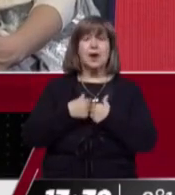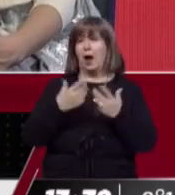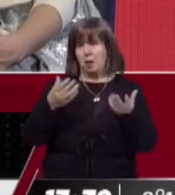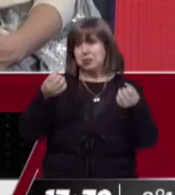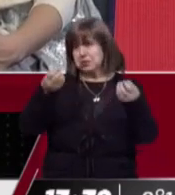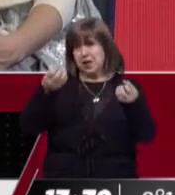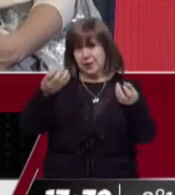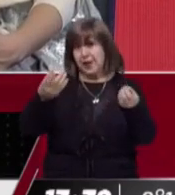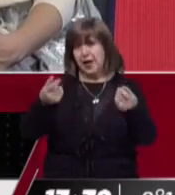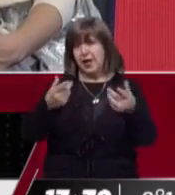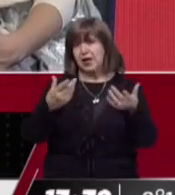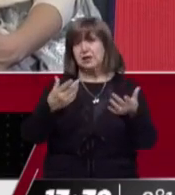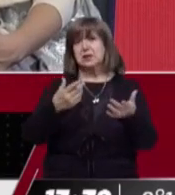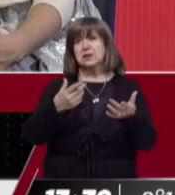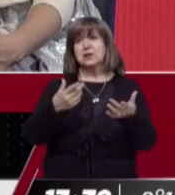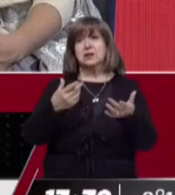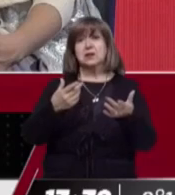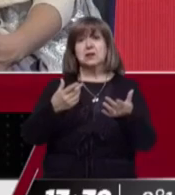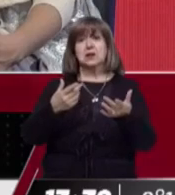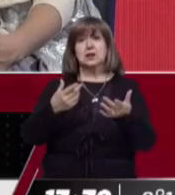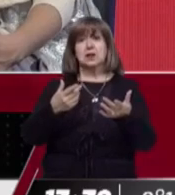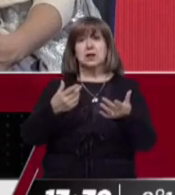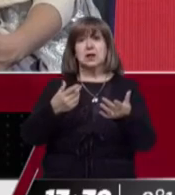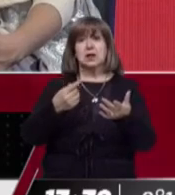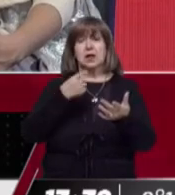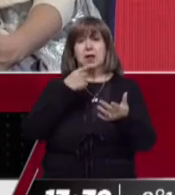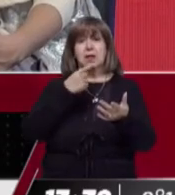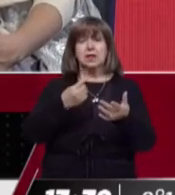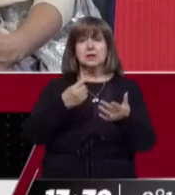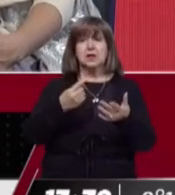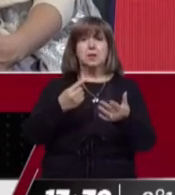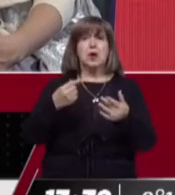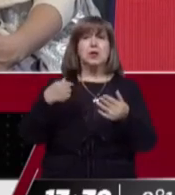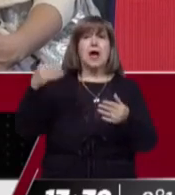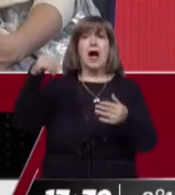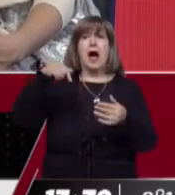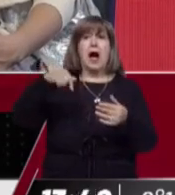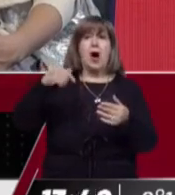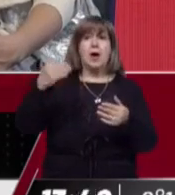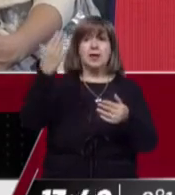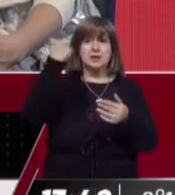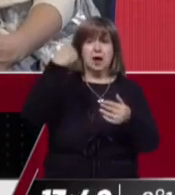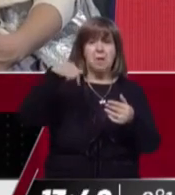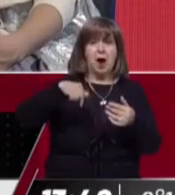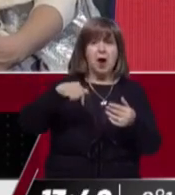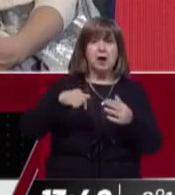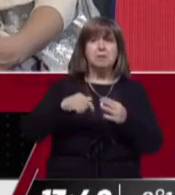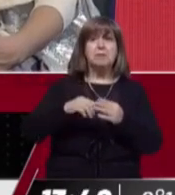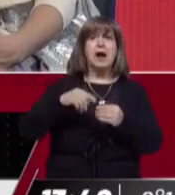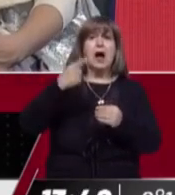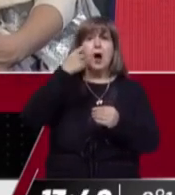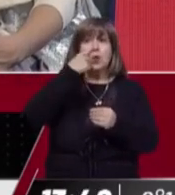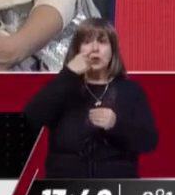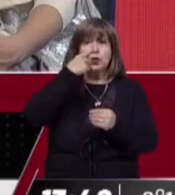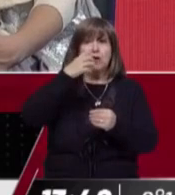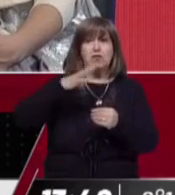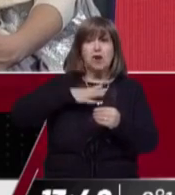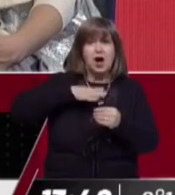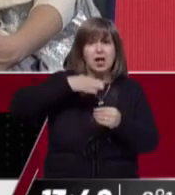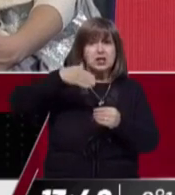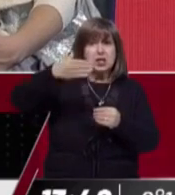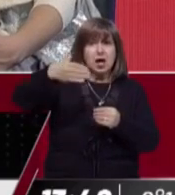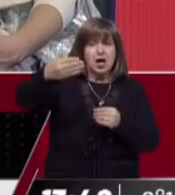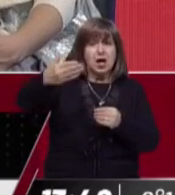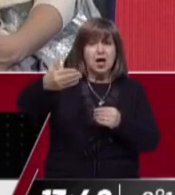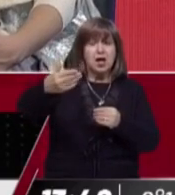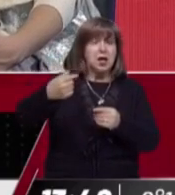los tiempos lo que nos llama la atención es con la anticipación que nos llega una convocatoria para el mes de junio